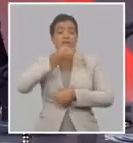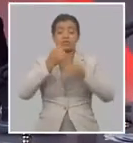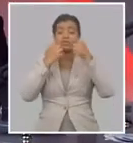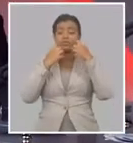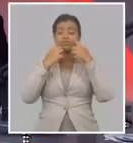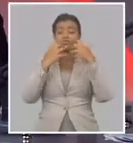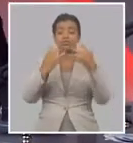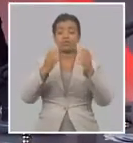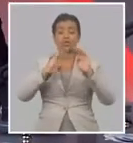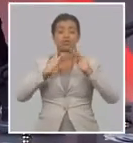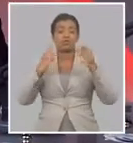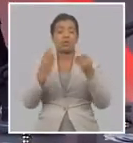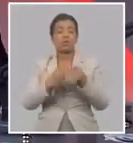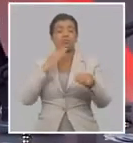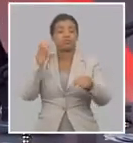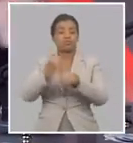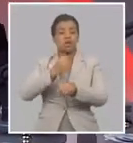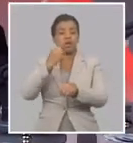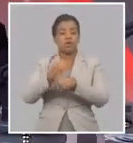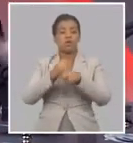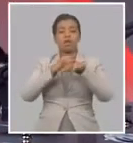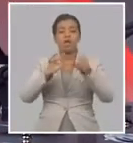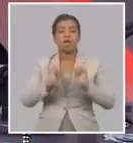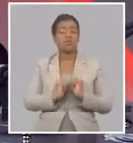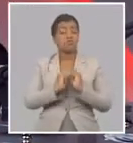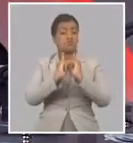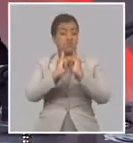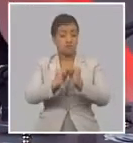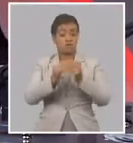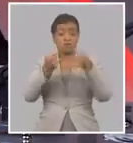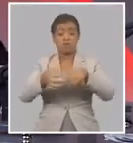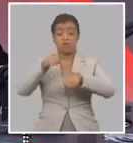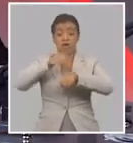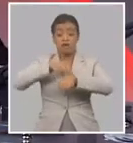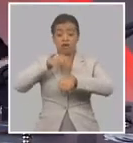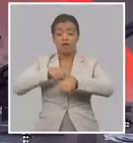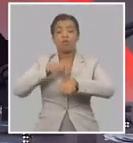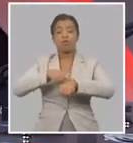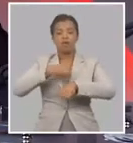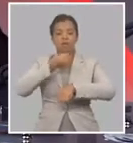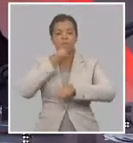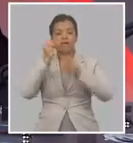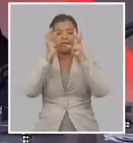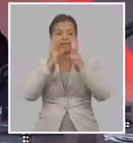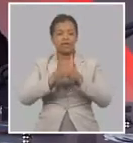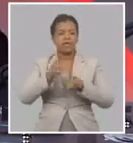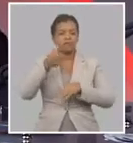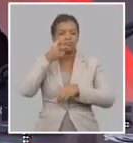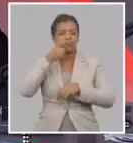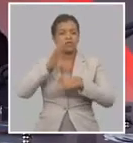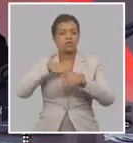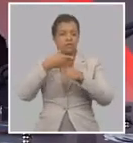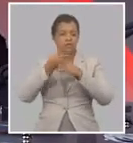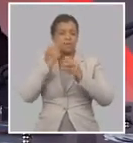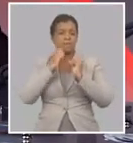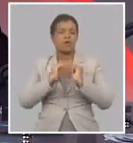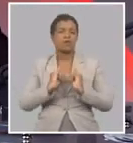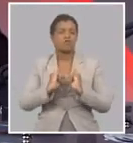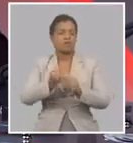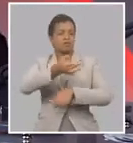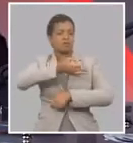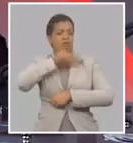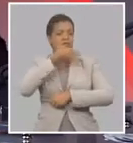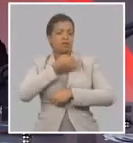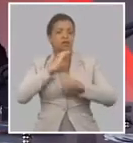de todo este trabajo y por supuesto de información que está ahora mismo en cubadebate que podemos también seguir ampliando a través de esa vía